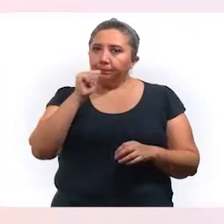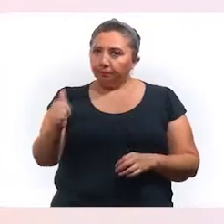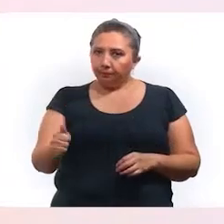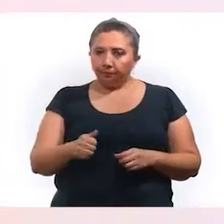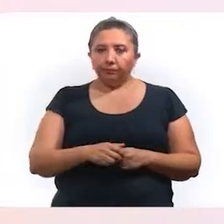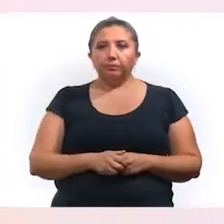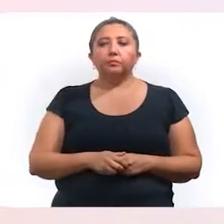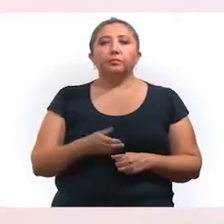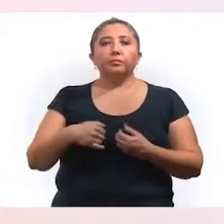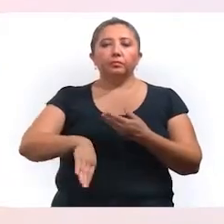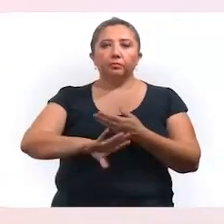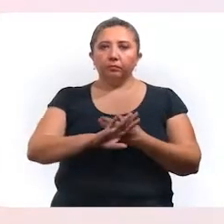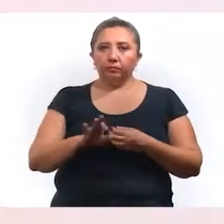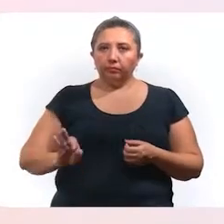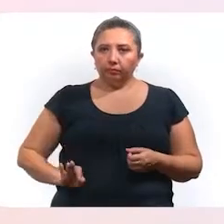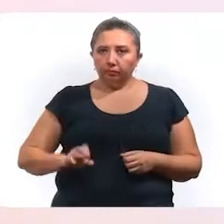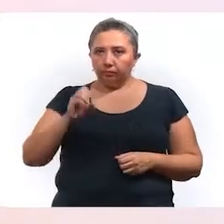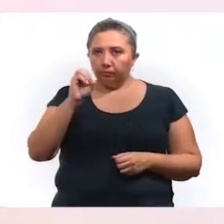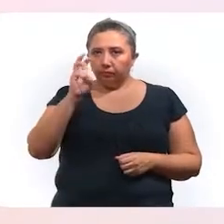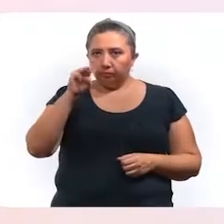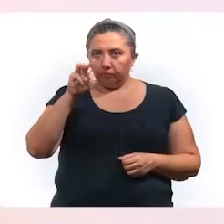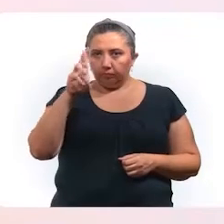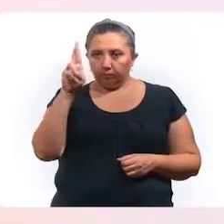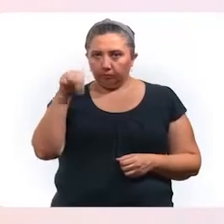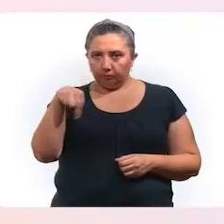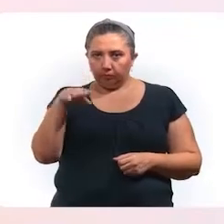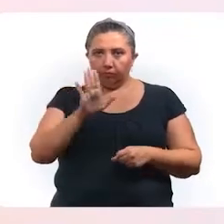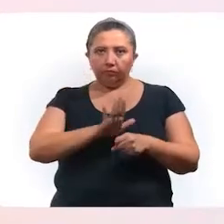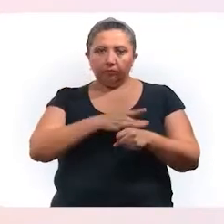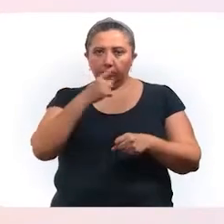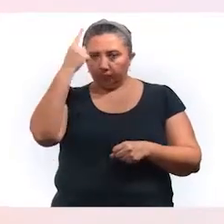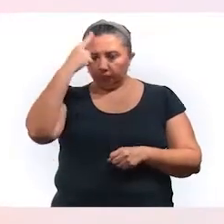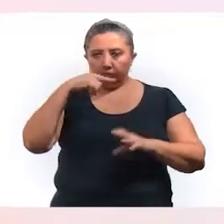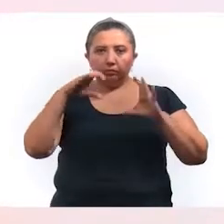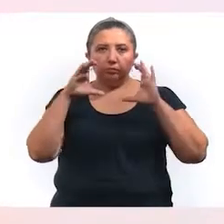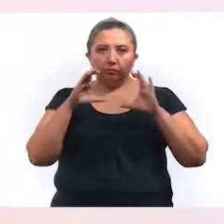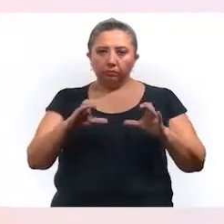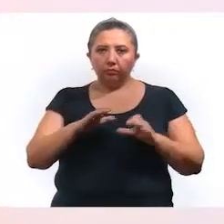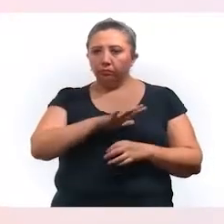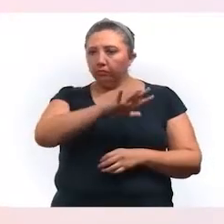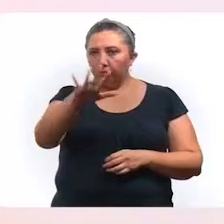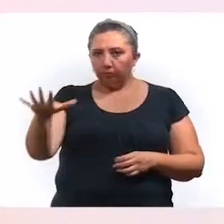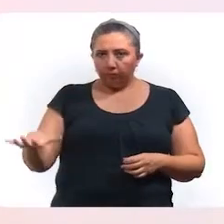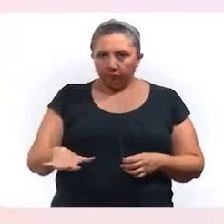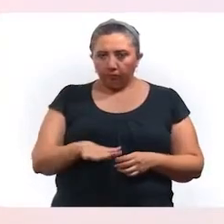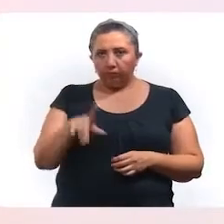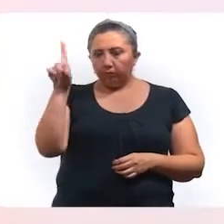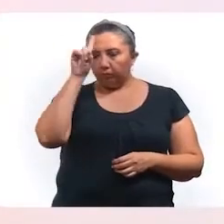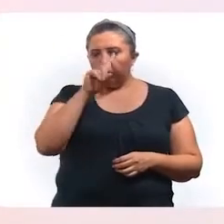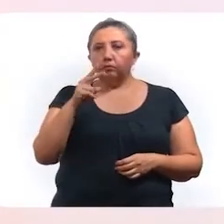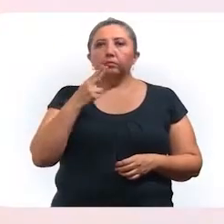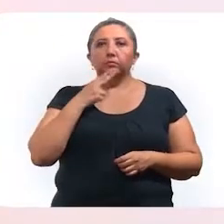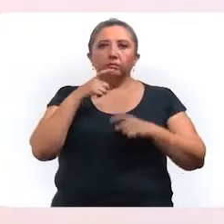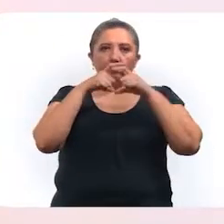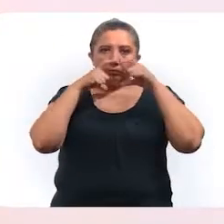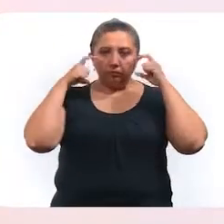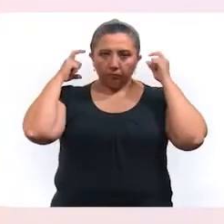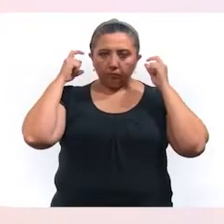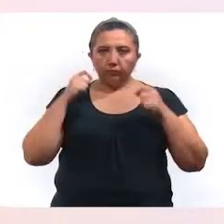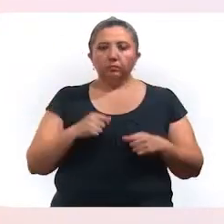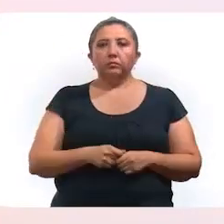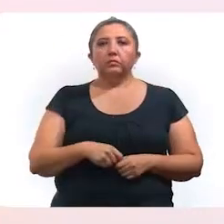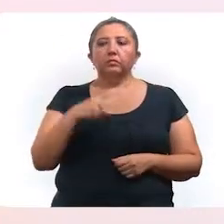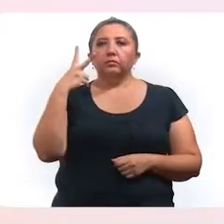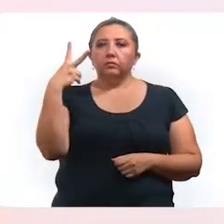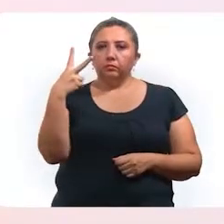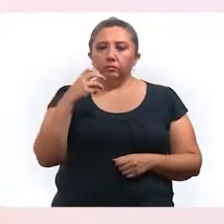ninguna protección contra la variante Omicron, por lo que para protegernos entre todos se sugiere el uso de cubrebocas